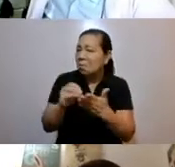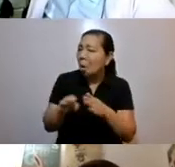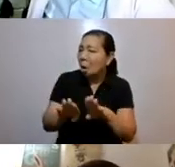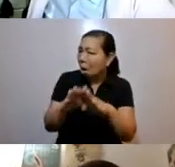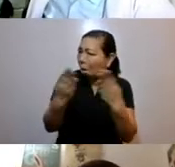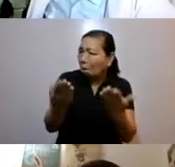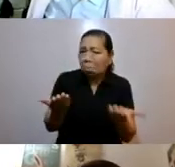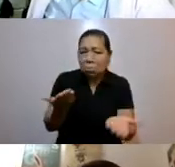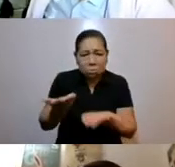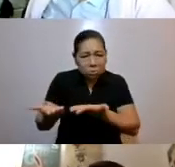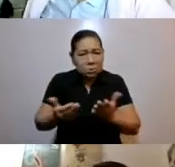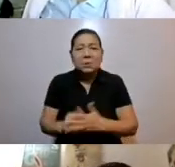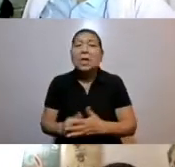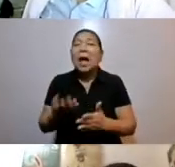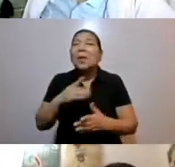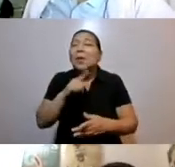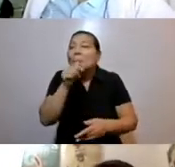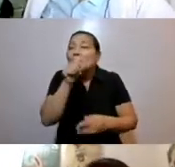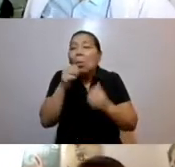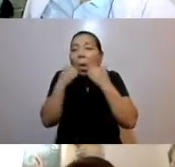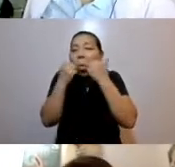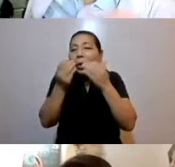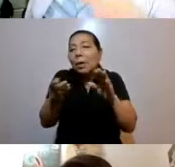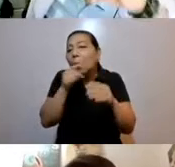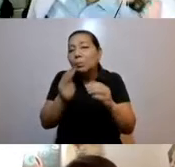y deja de ser ya un tabú.